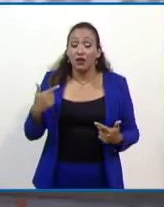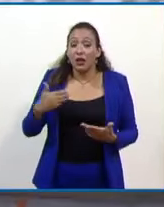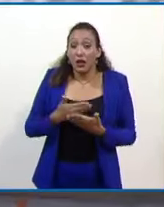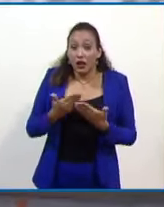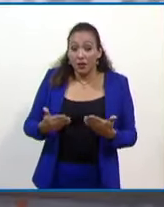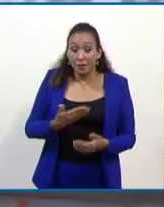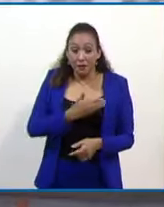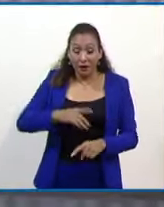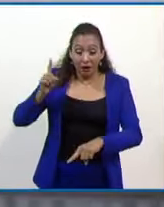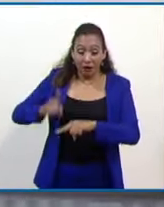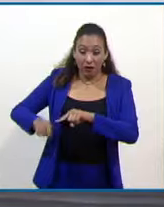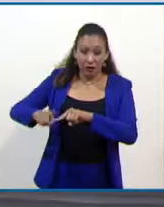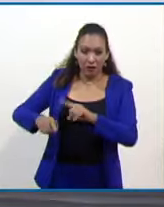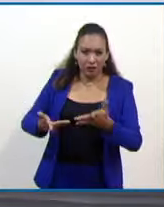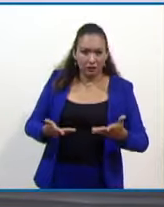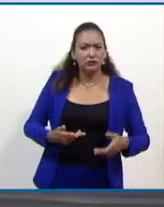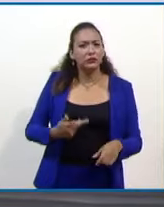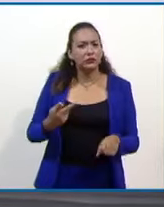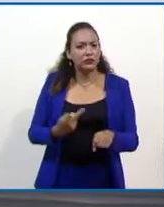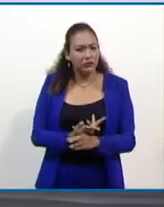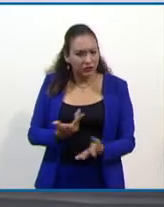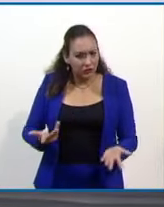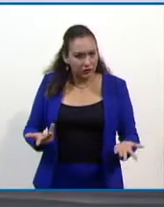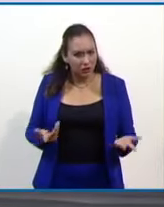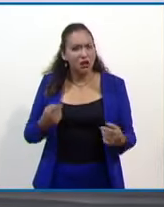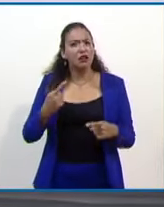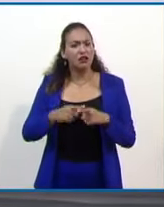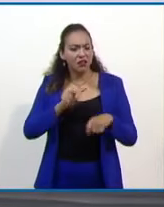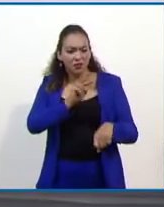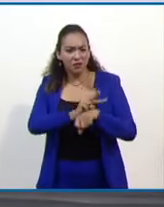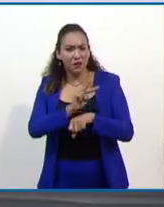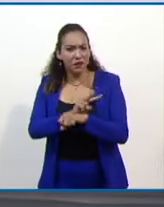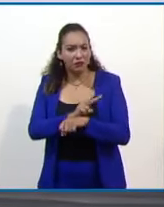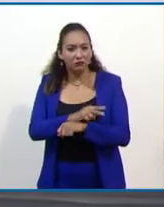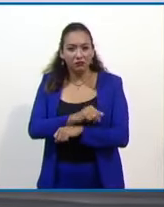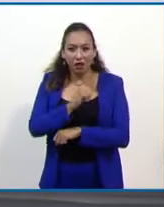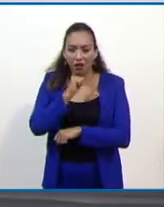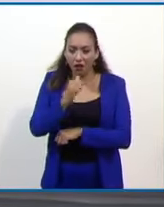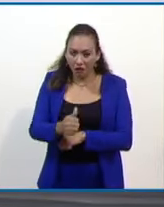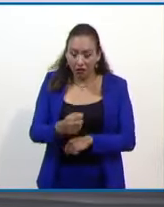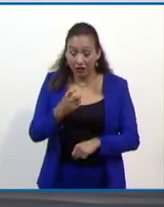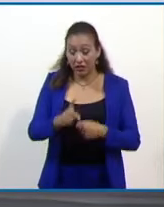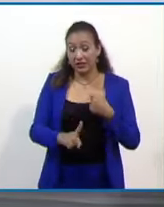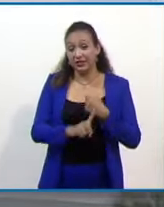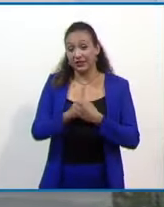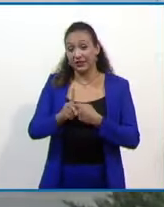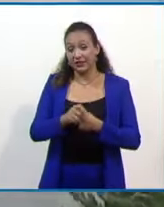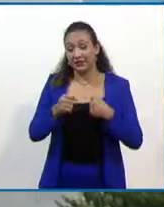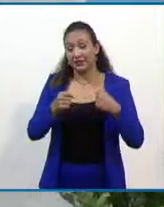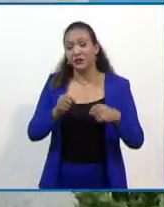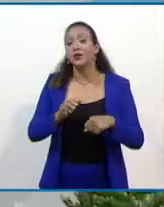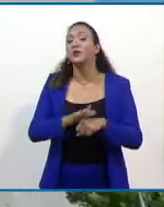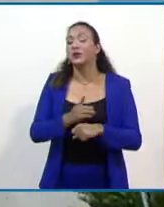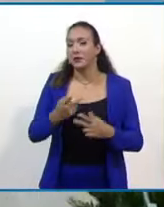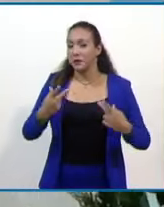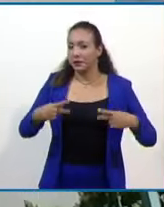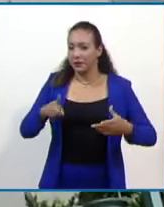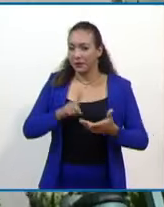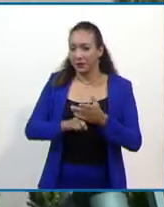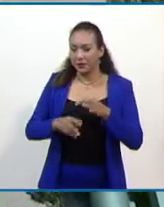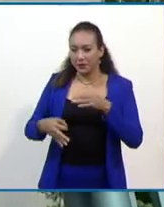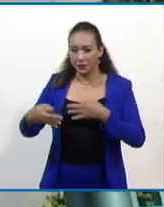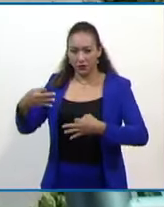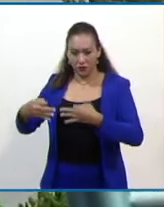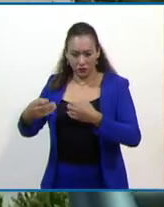Advirtió que de concretarse dicha reforma, se incrementa el riesgo de captura política del Poder Judicial y que las personas juzgadoras